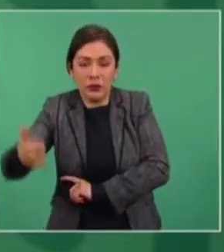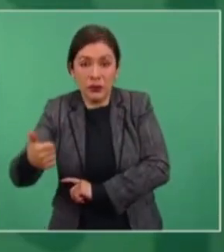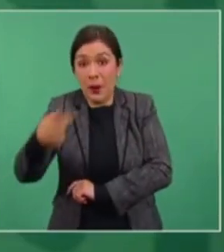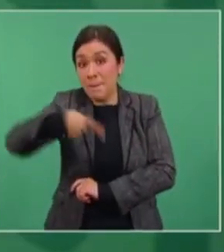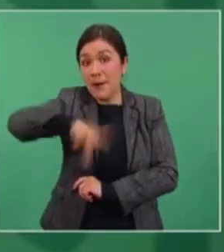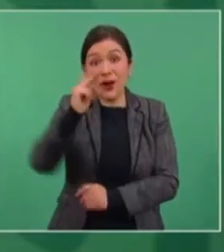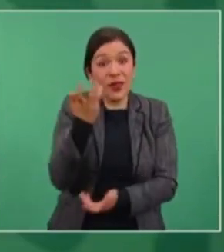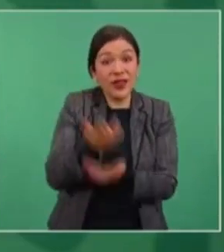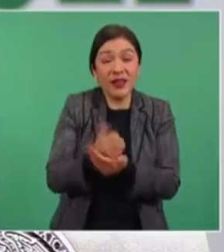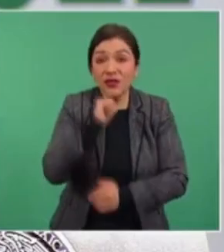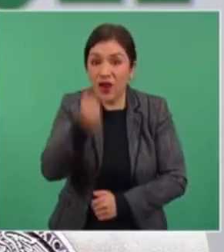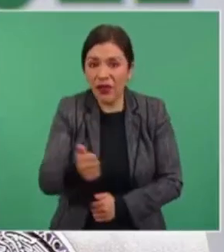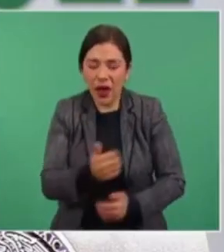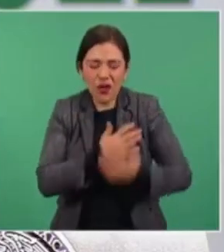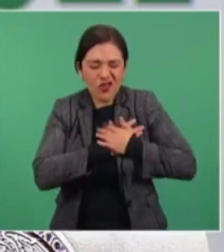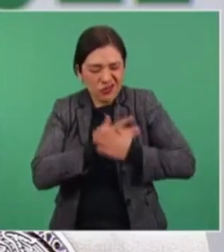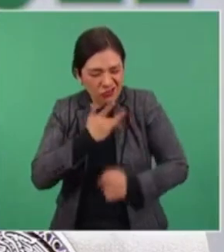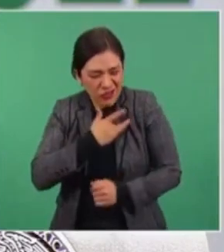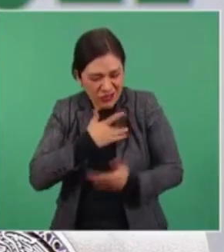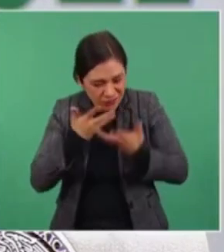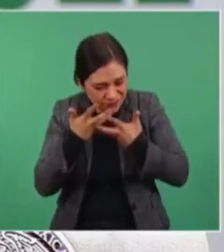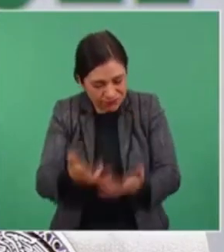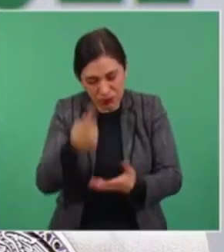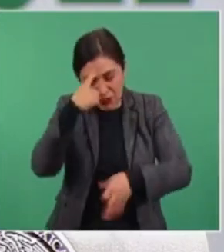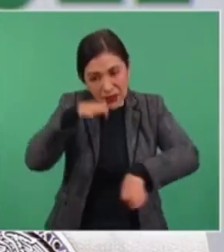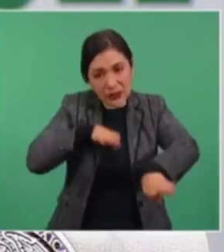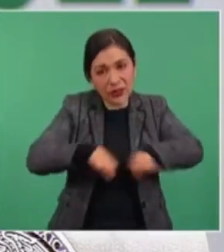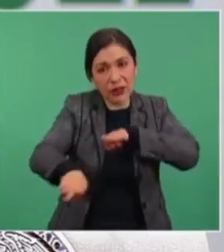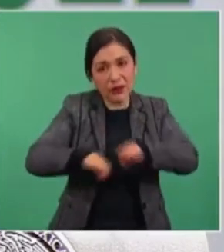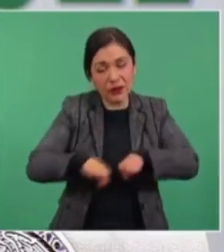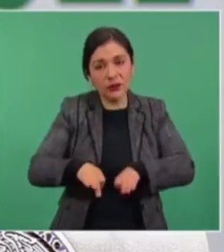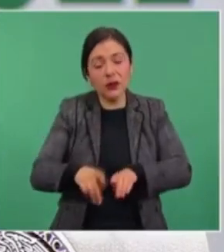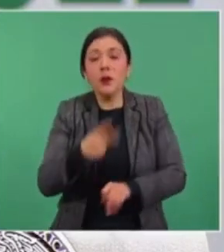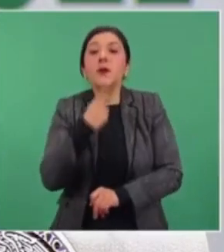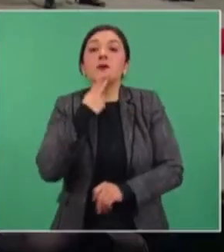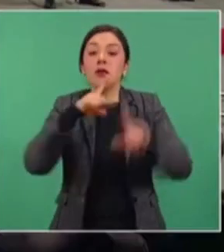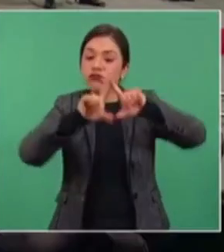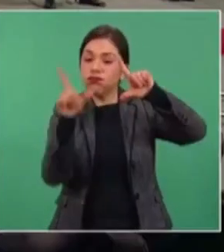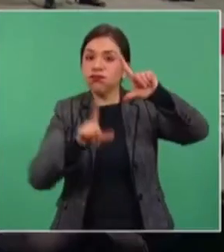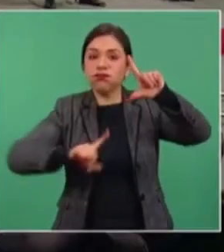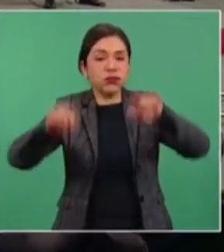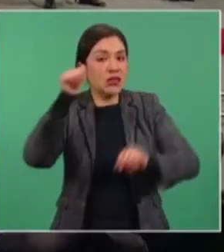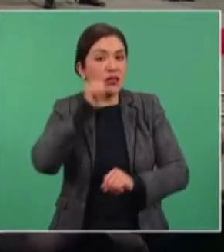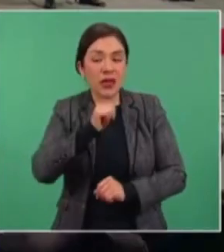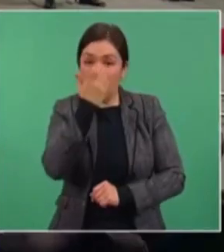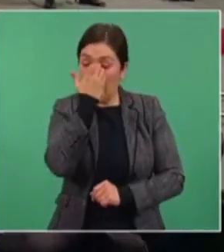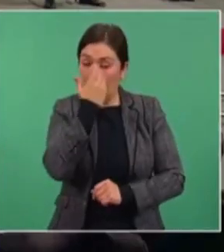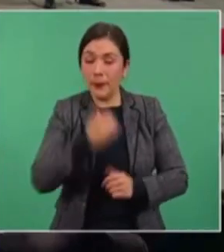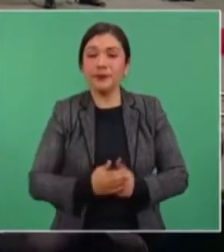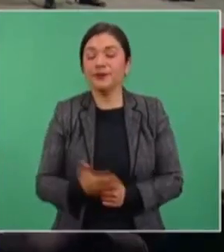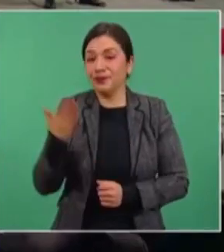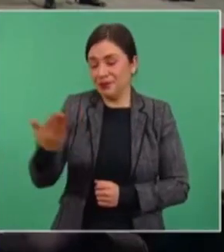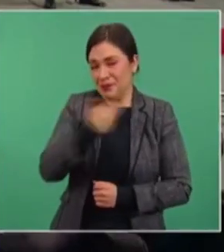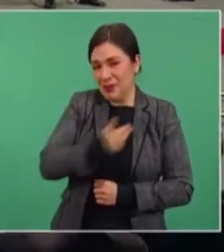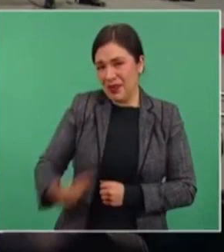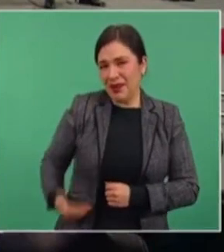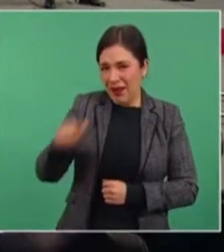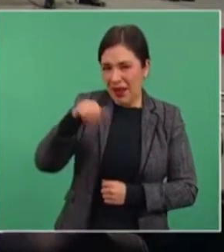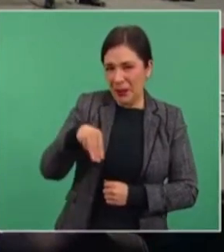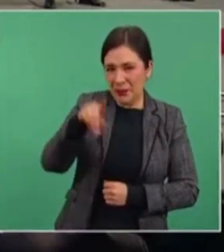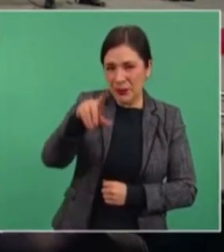descanso, con pasión, con entrega y con patriotismo. Señor presidente López